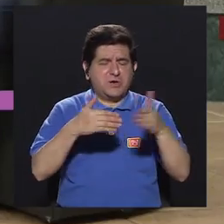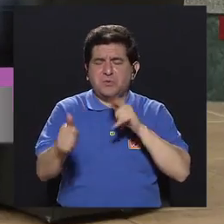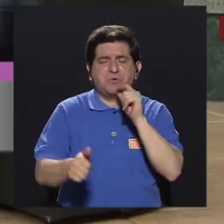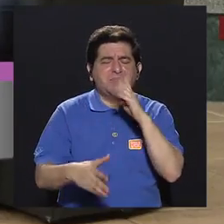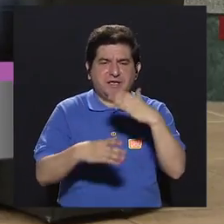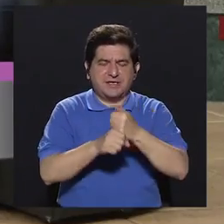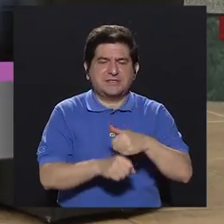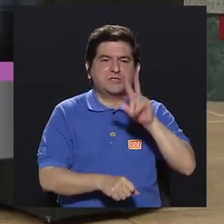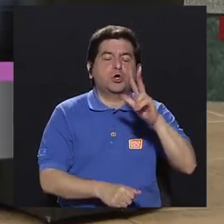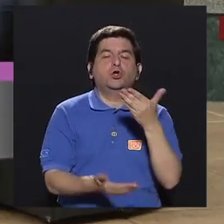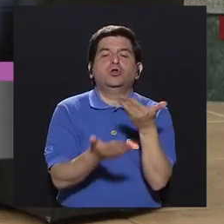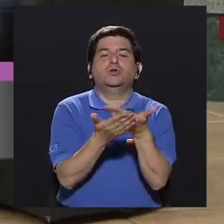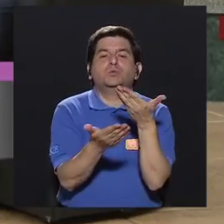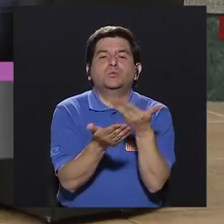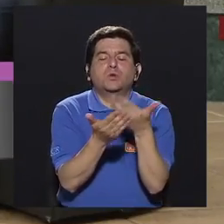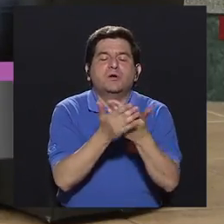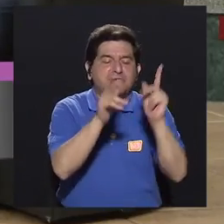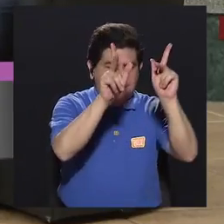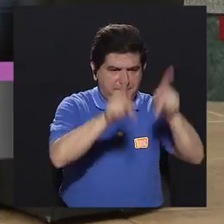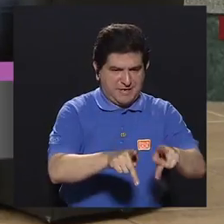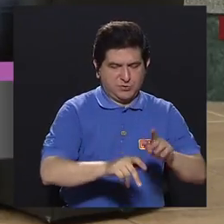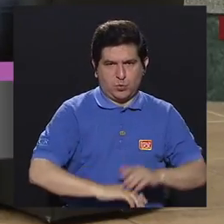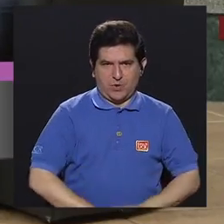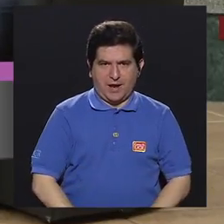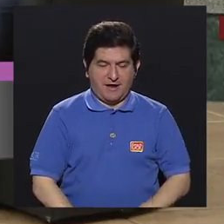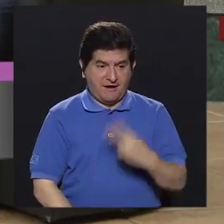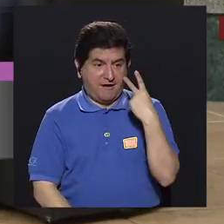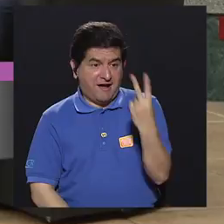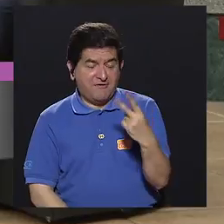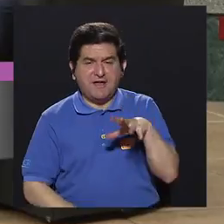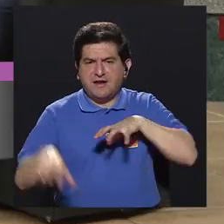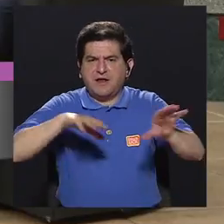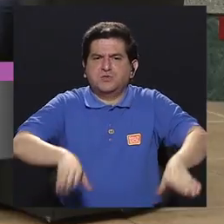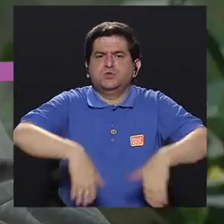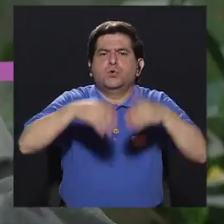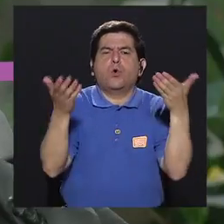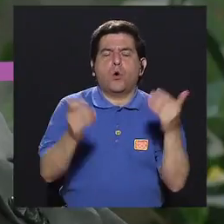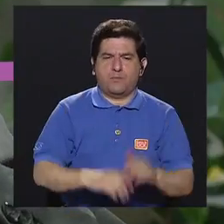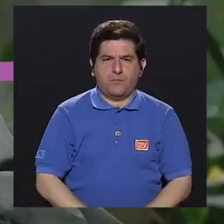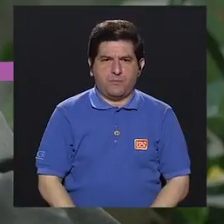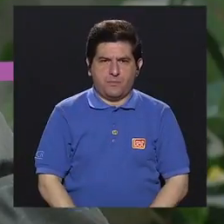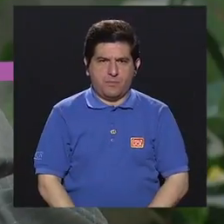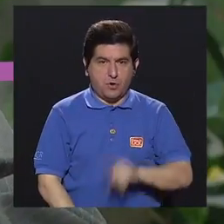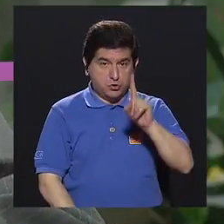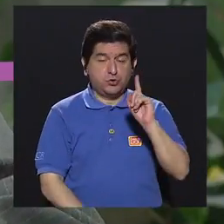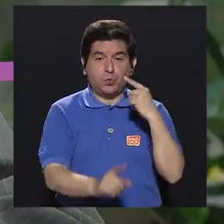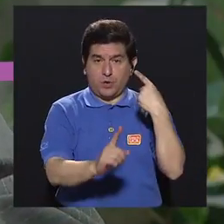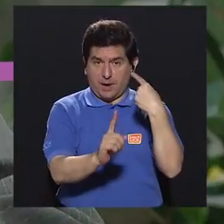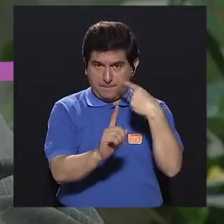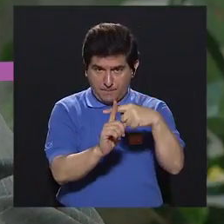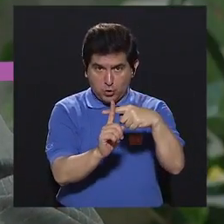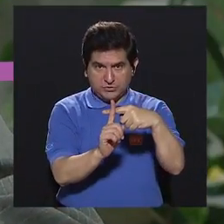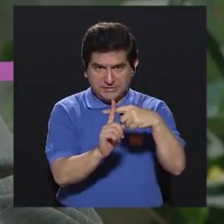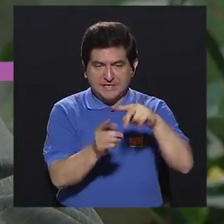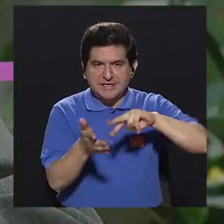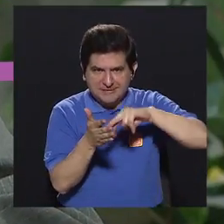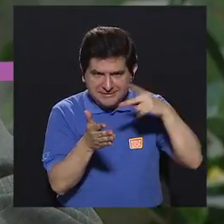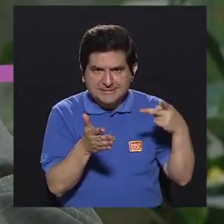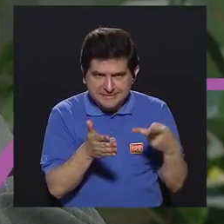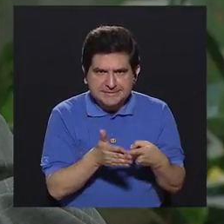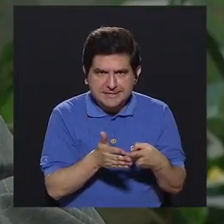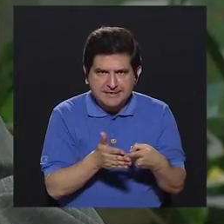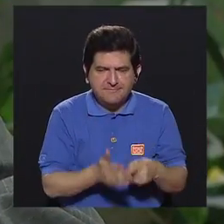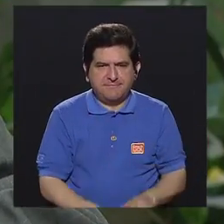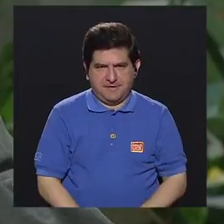que es hacerle 3 pruebas a la persona para ver cómo reacciona. Si una me da positiva, quiere decir que